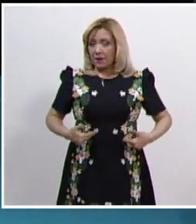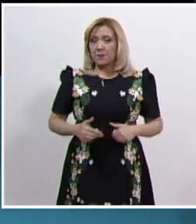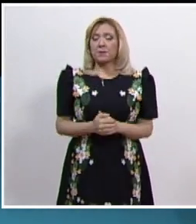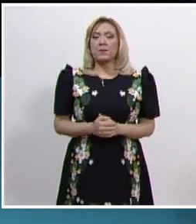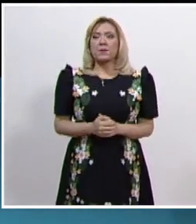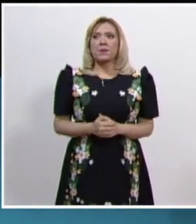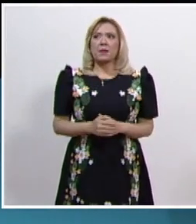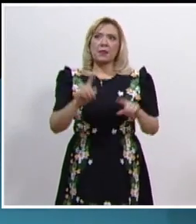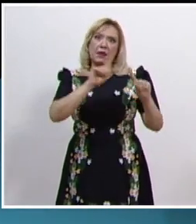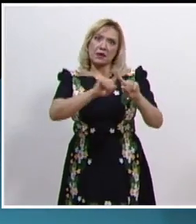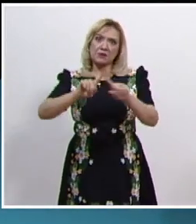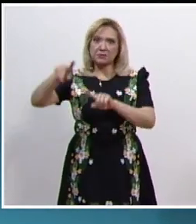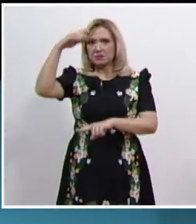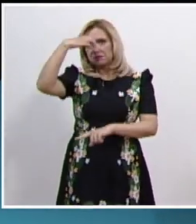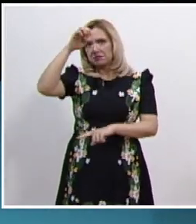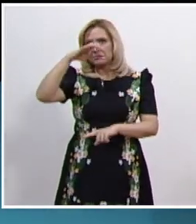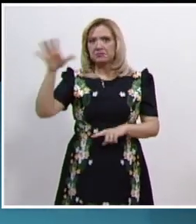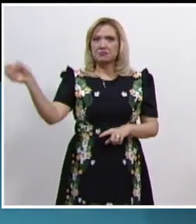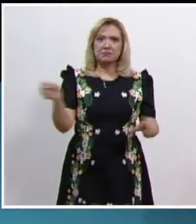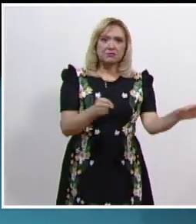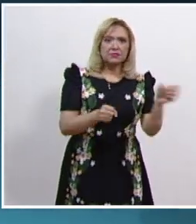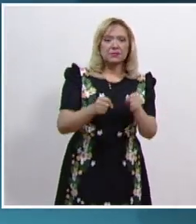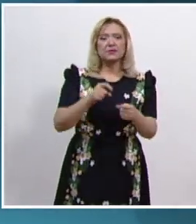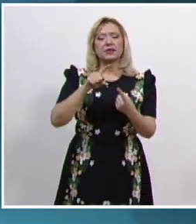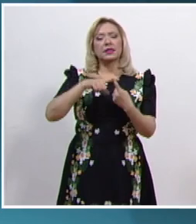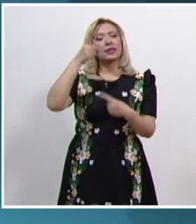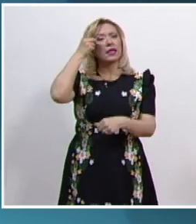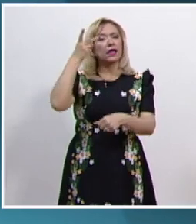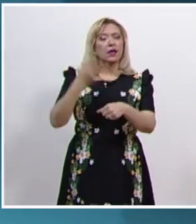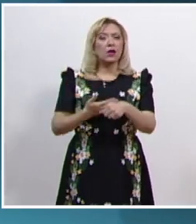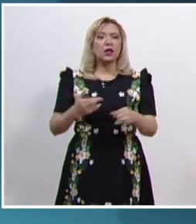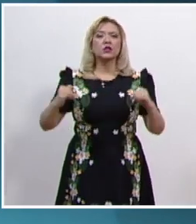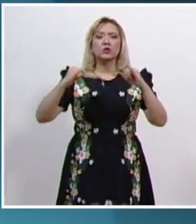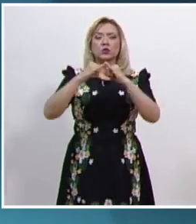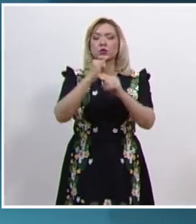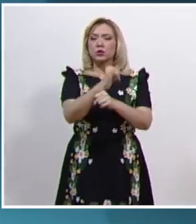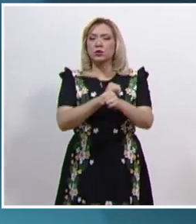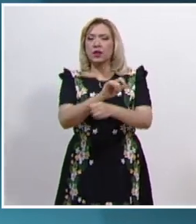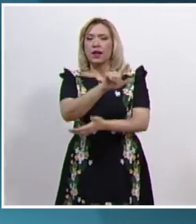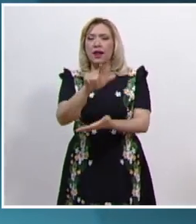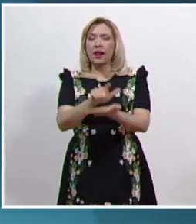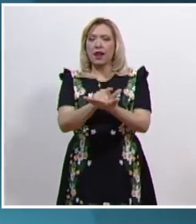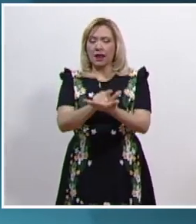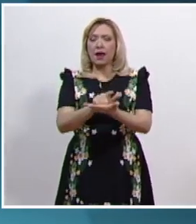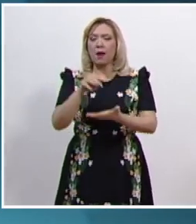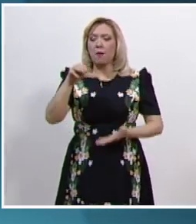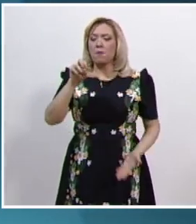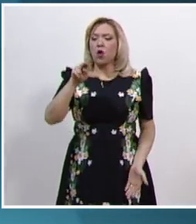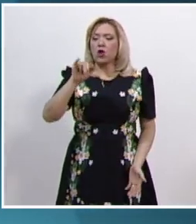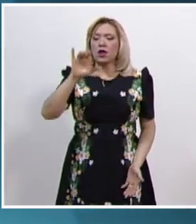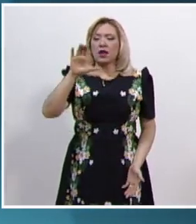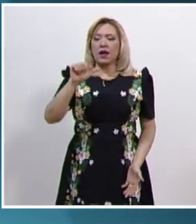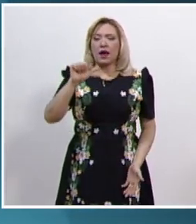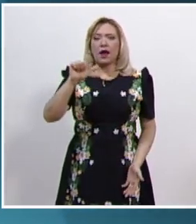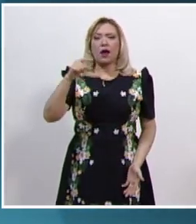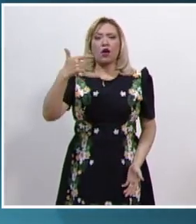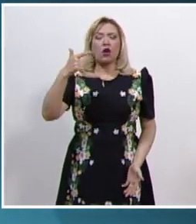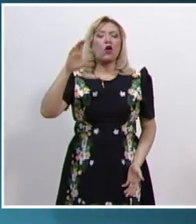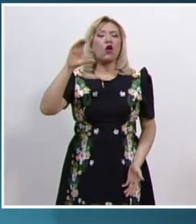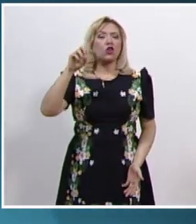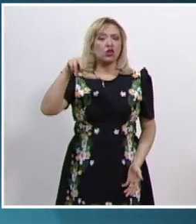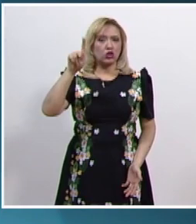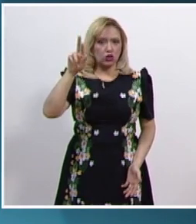Participarán diversos especialistas, como la directora del Instituto de Investigaciones Jurídicas, Mónica González Contró, el comisionado de